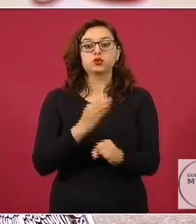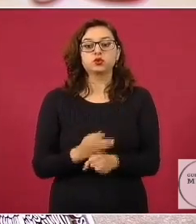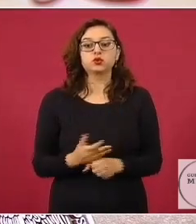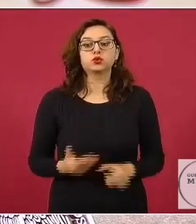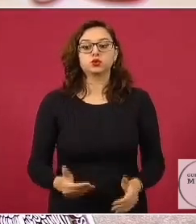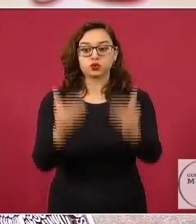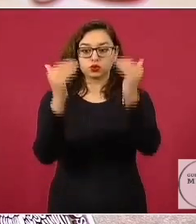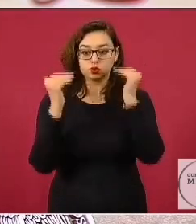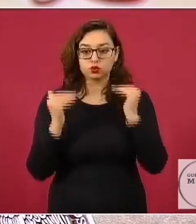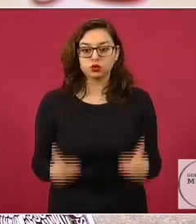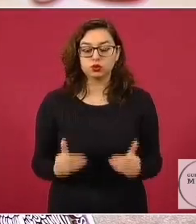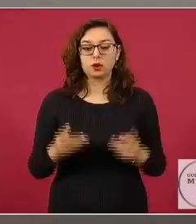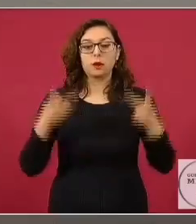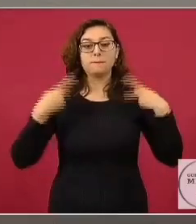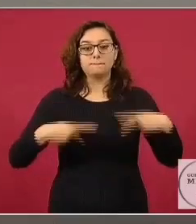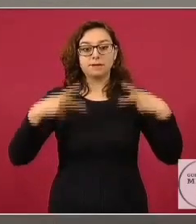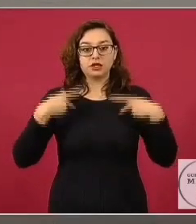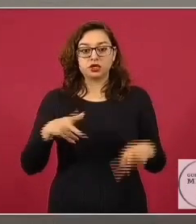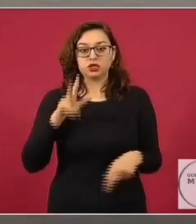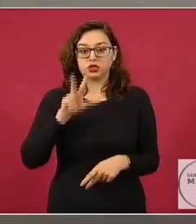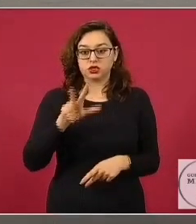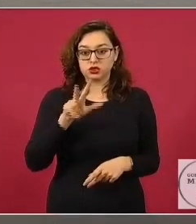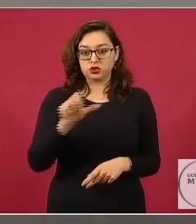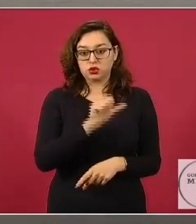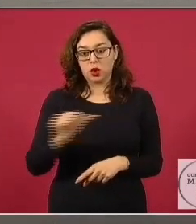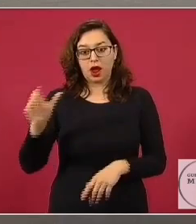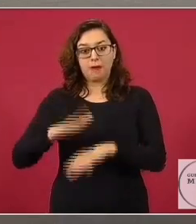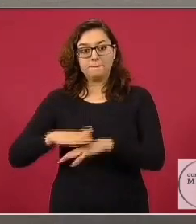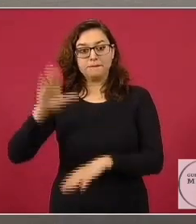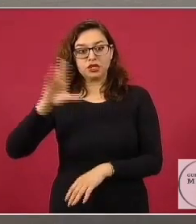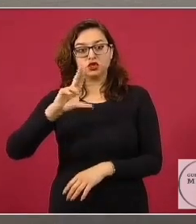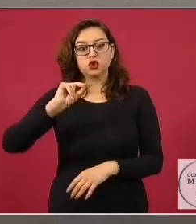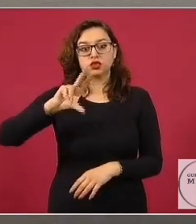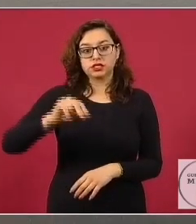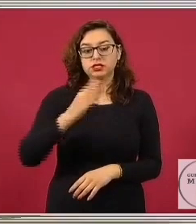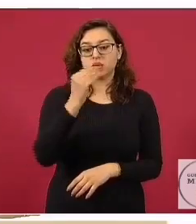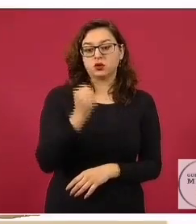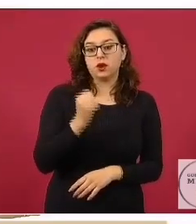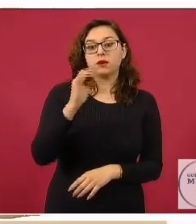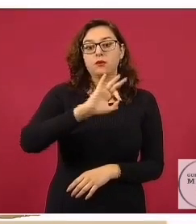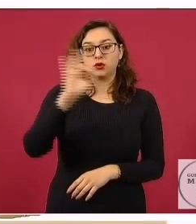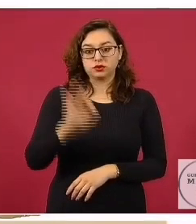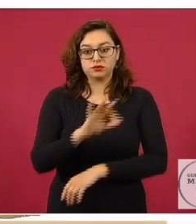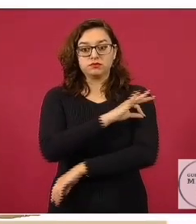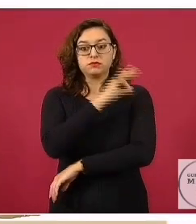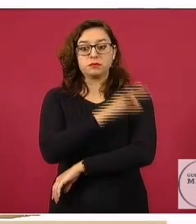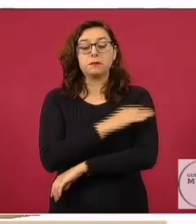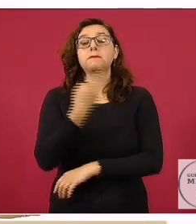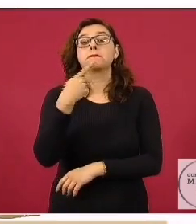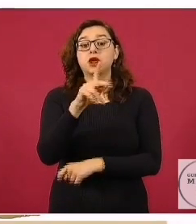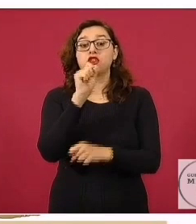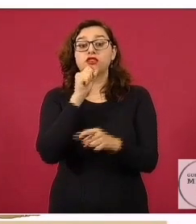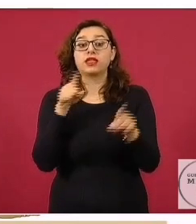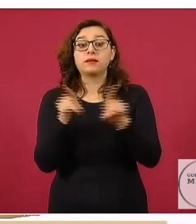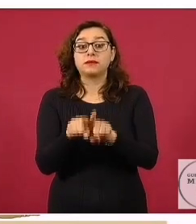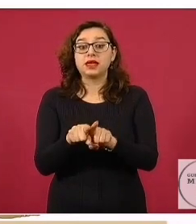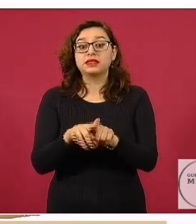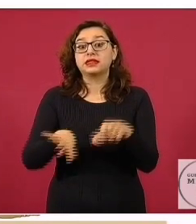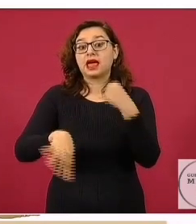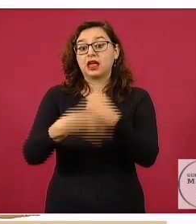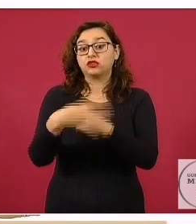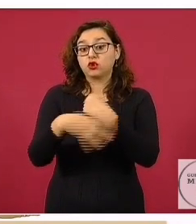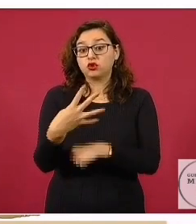es la cobertura de personas adultas es 89%, pero también la cobertura de personas de 14 a 17